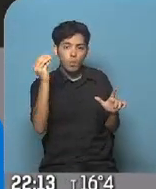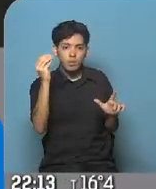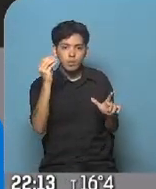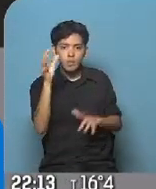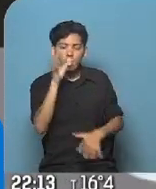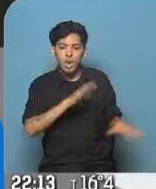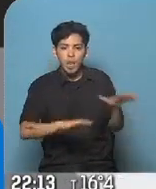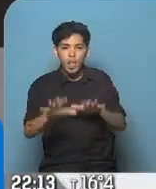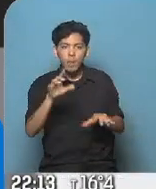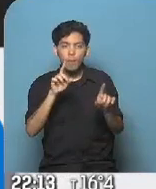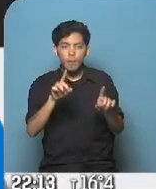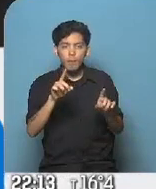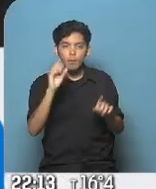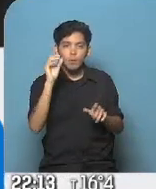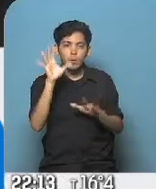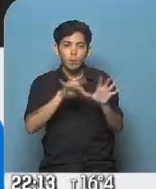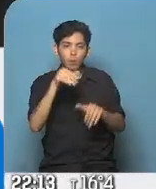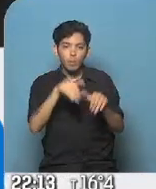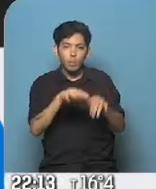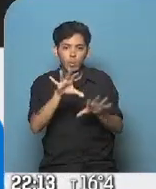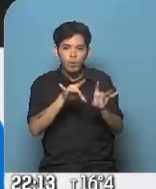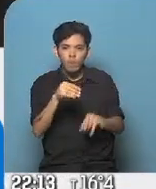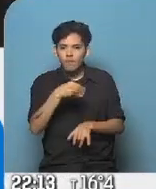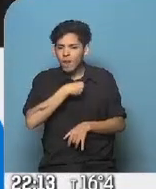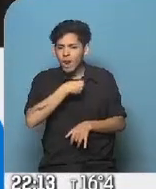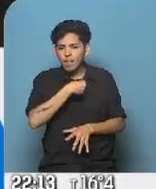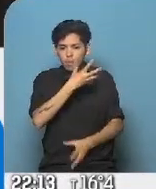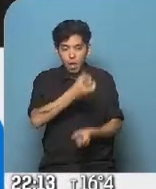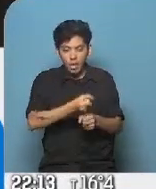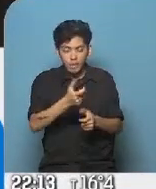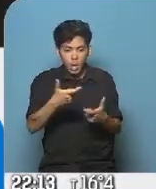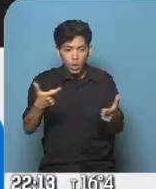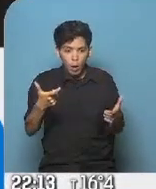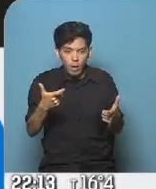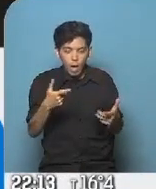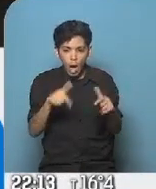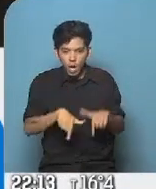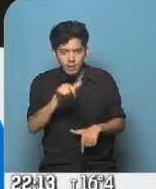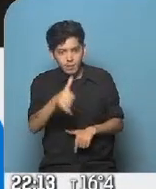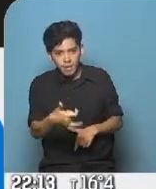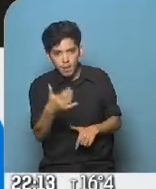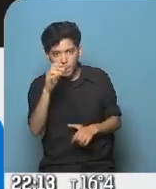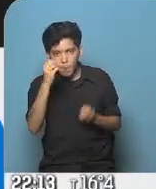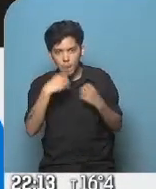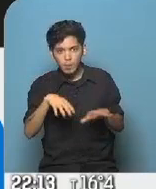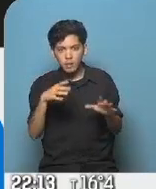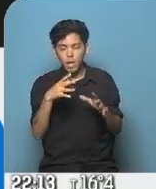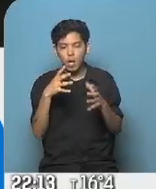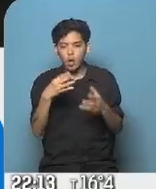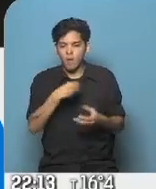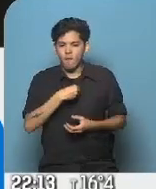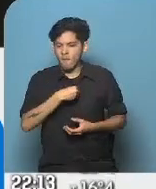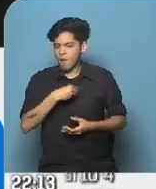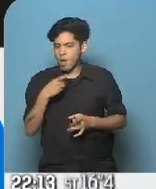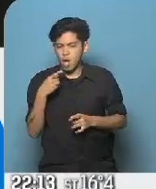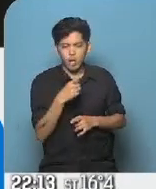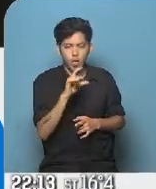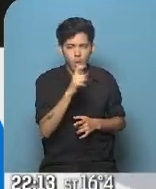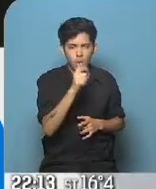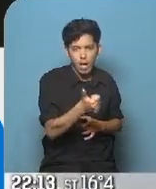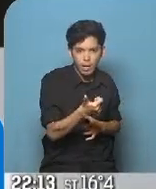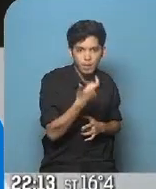dinámica política brasilera está adquiriendo un tono de fanatismos que hasta ahora no tenía, digamos. Claro. Digo, el fanatismo anti-Lula, hasta el punto que el establishment ha